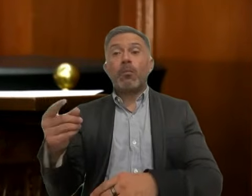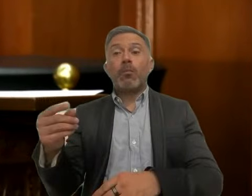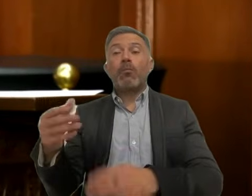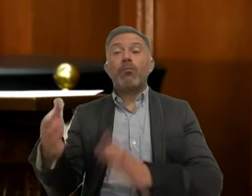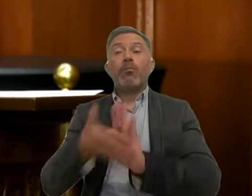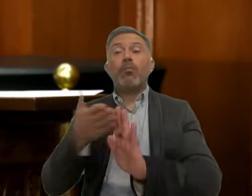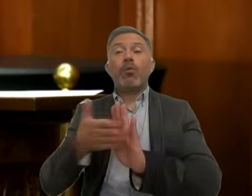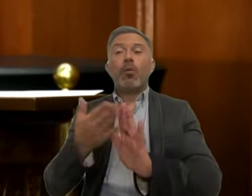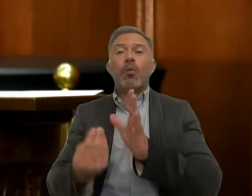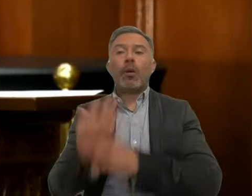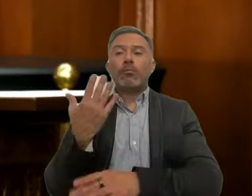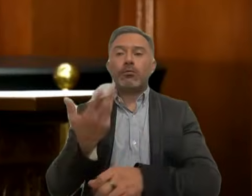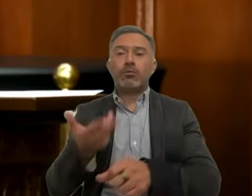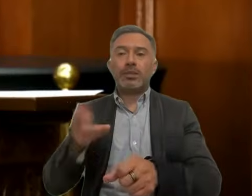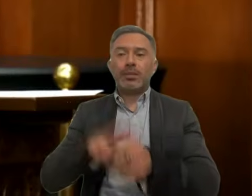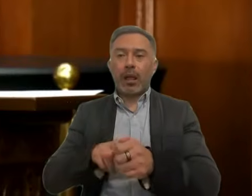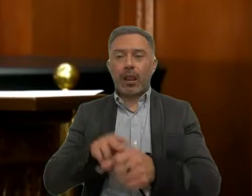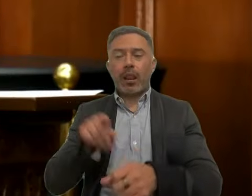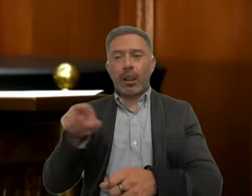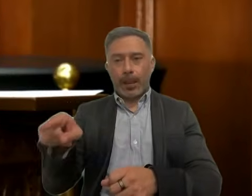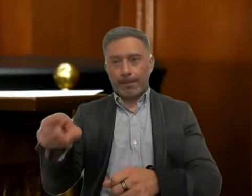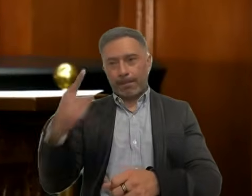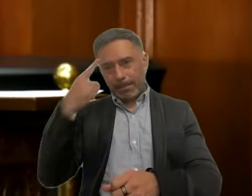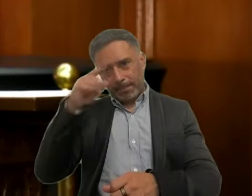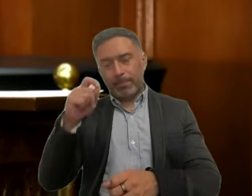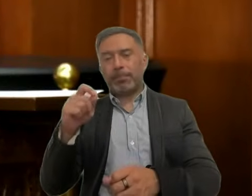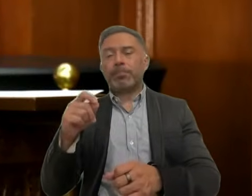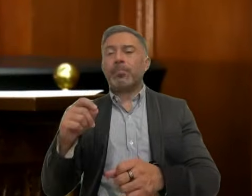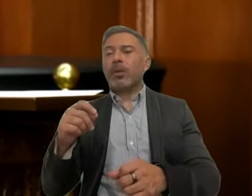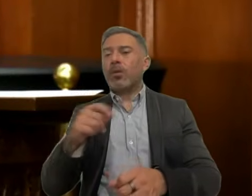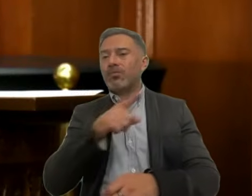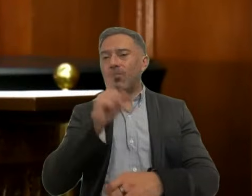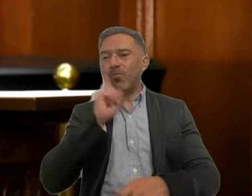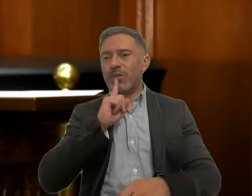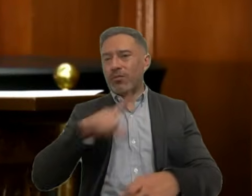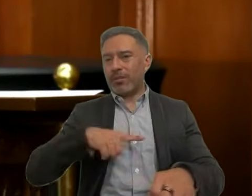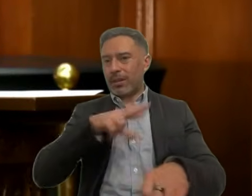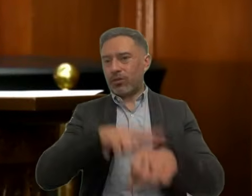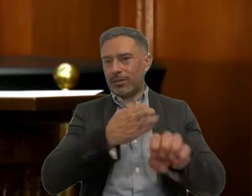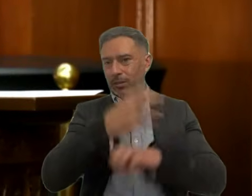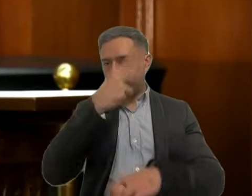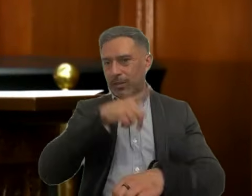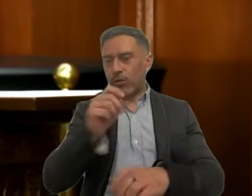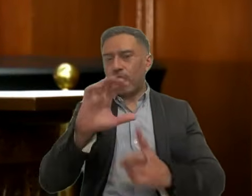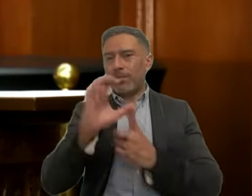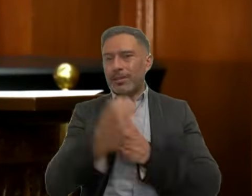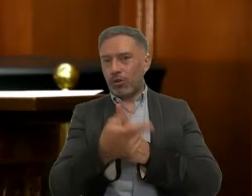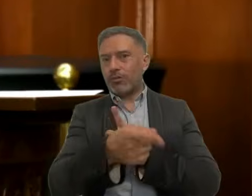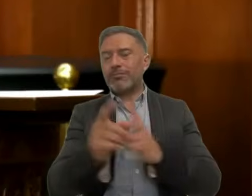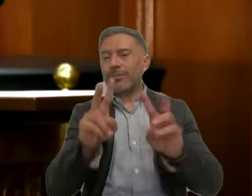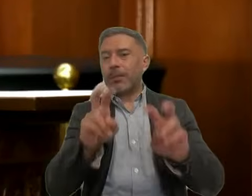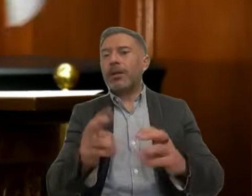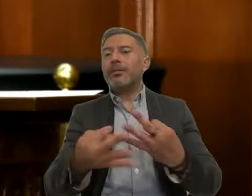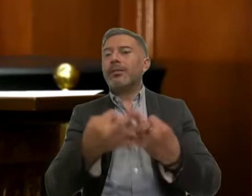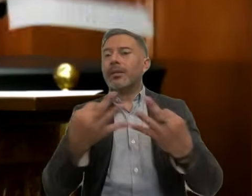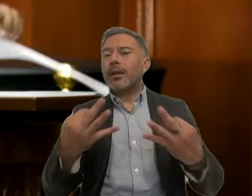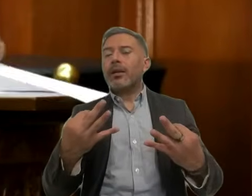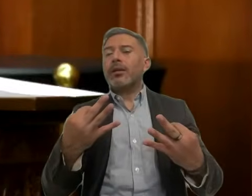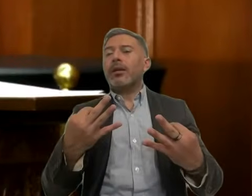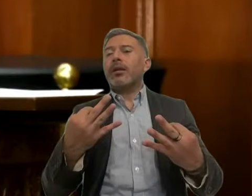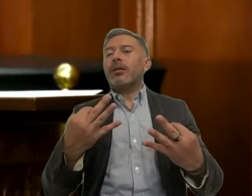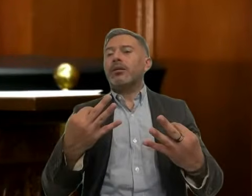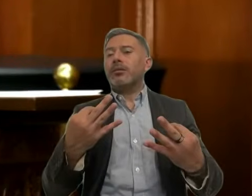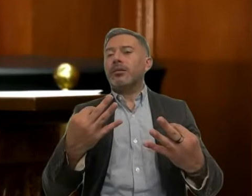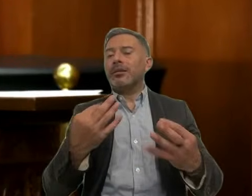hospital presentado por la titular del Ejecutivo Estatal, formulado por la Comisión Legislativa de Patrimonio Estatal y